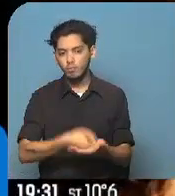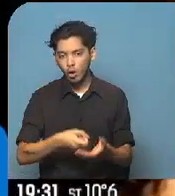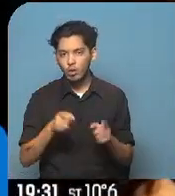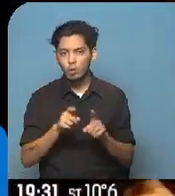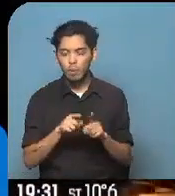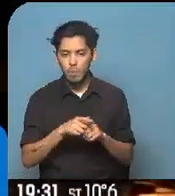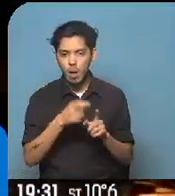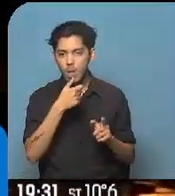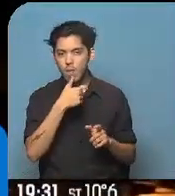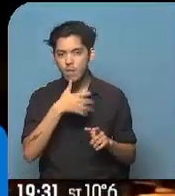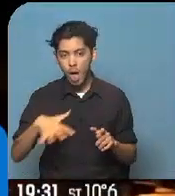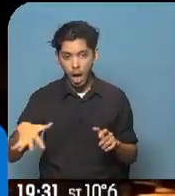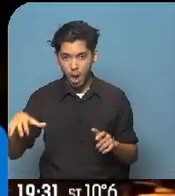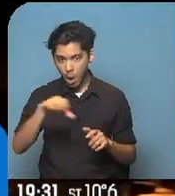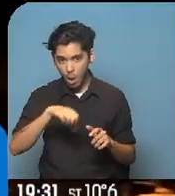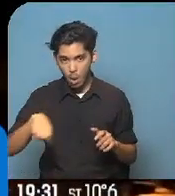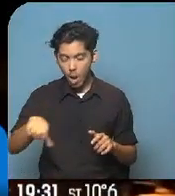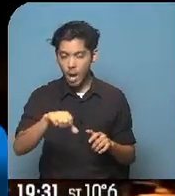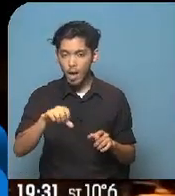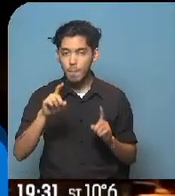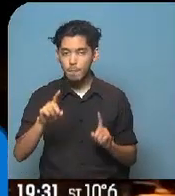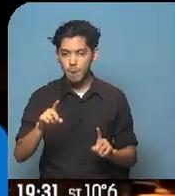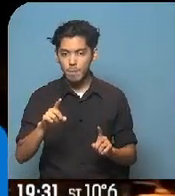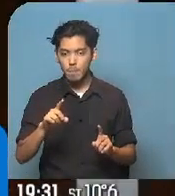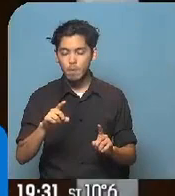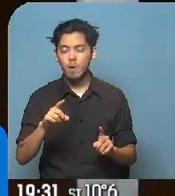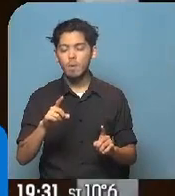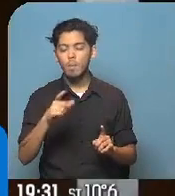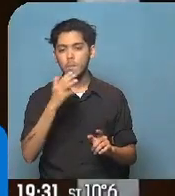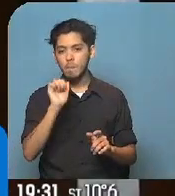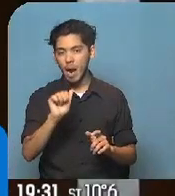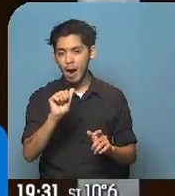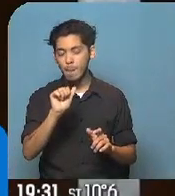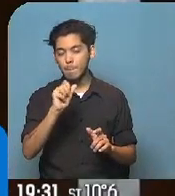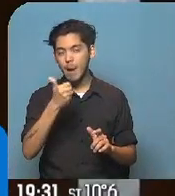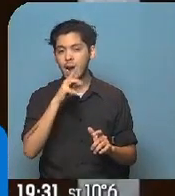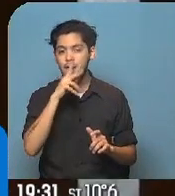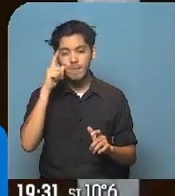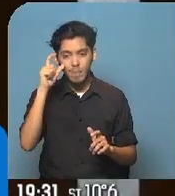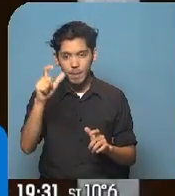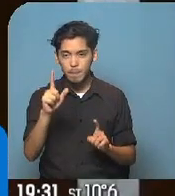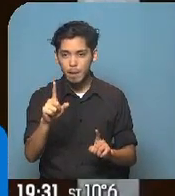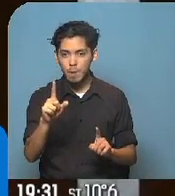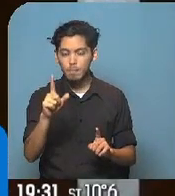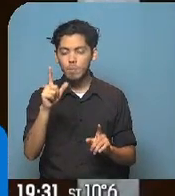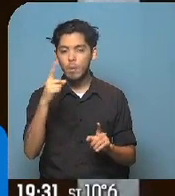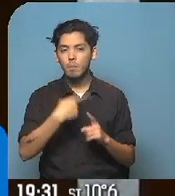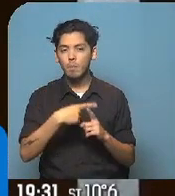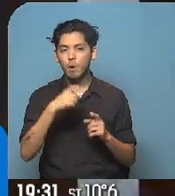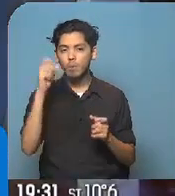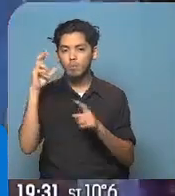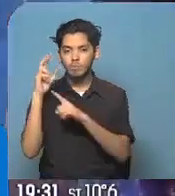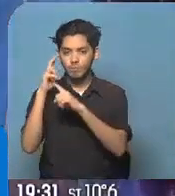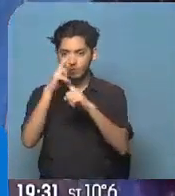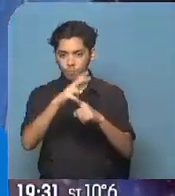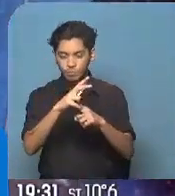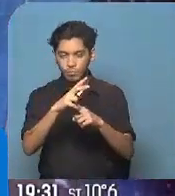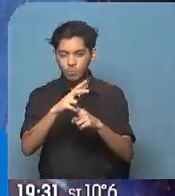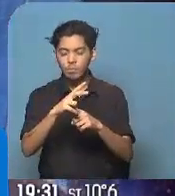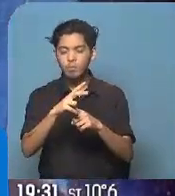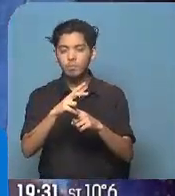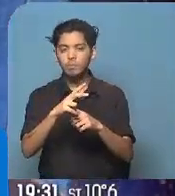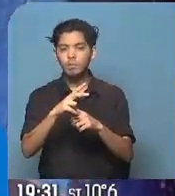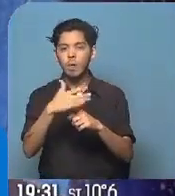líquida en Marte. El hallazgo se produjo a través de la instalación de un radar en la sonda